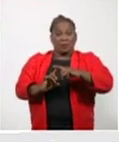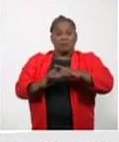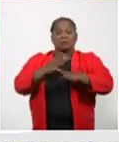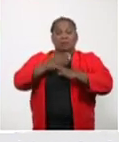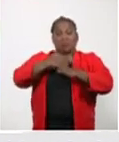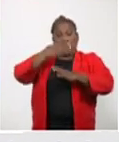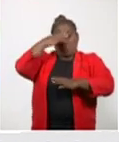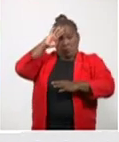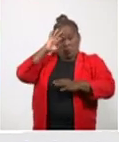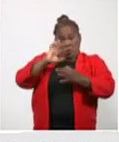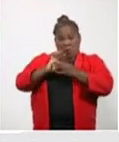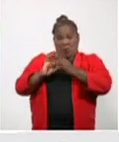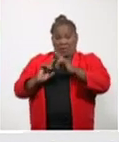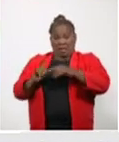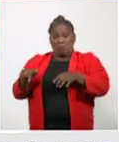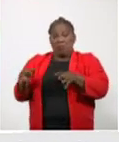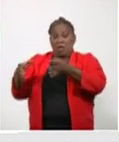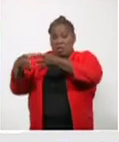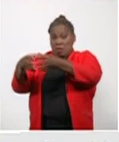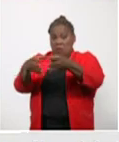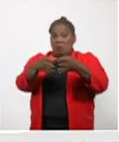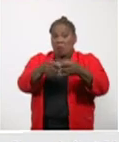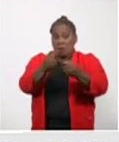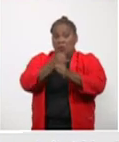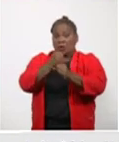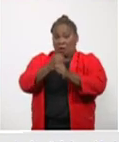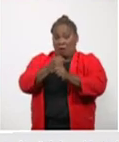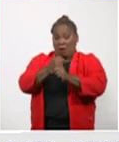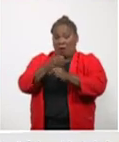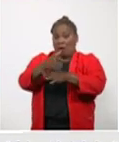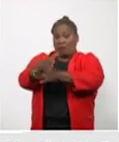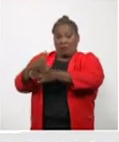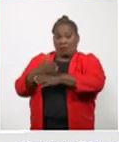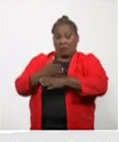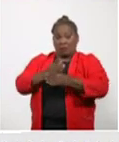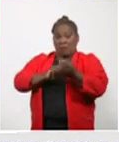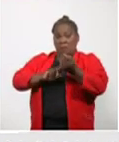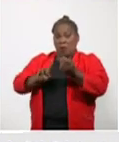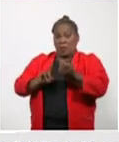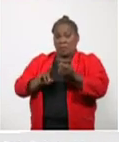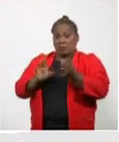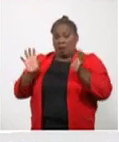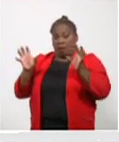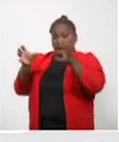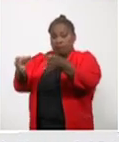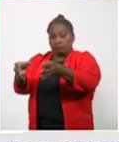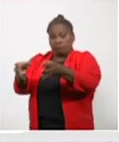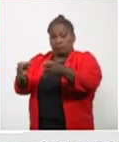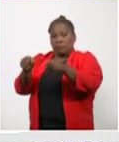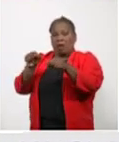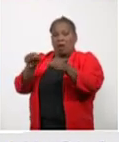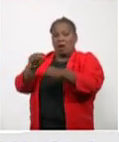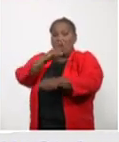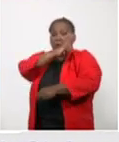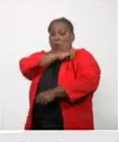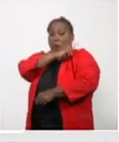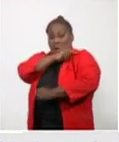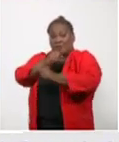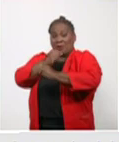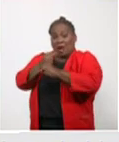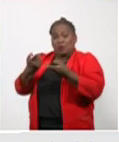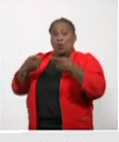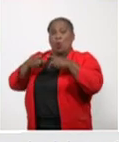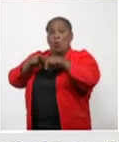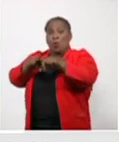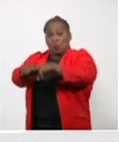con equipos de trabajo de diferentes lugares, con cuadros, trabajando de conjunto con el